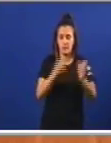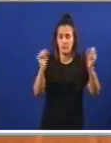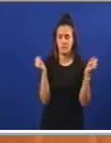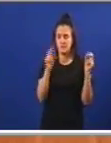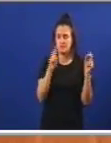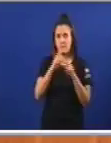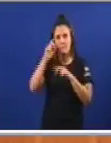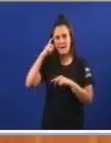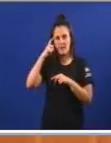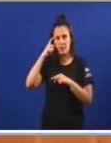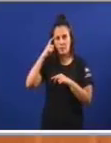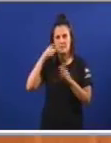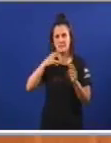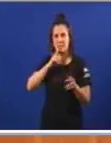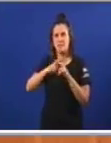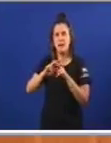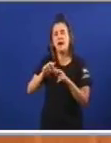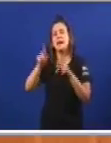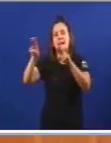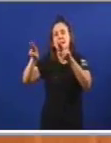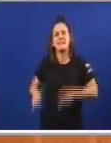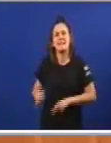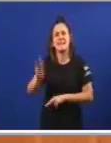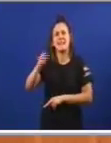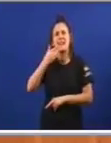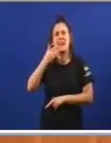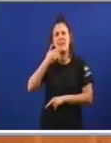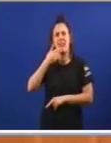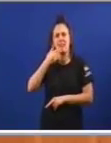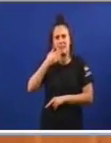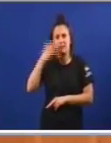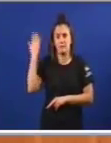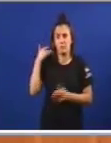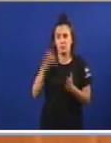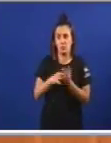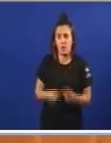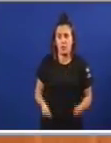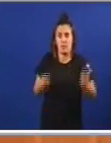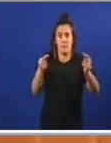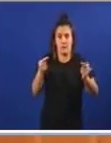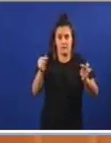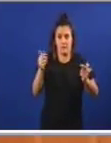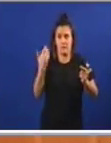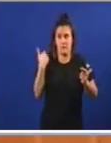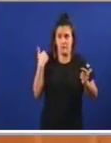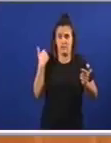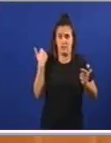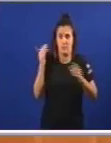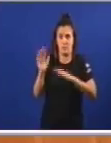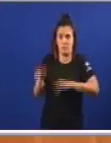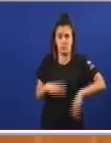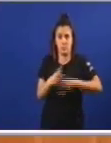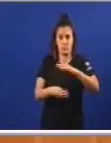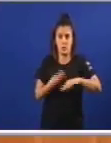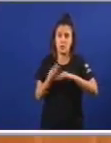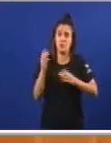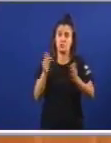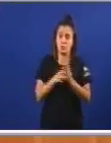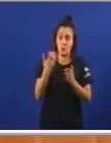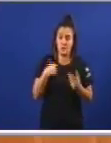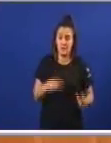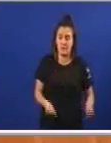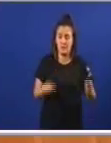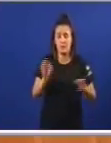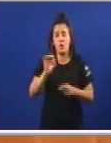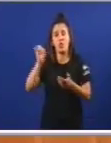esas residencias da terceira idade que ten sido froito de debate tamén nesta Cámara na pasada legislatura, ou mesmo eses